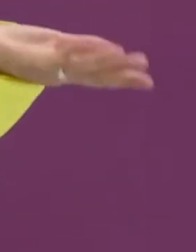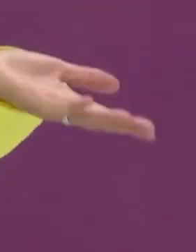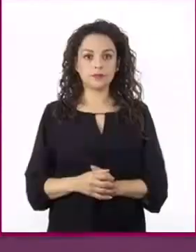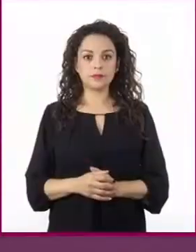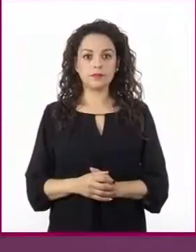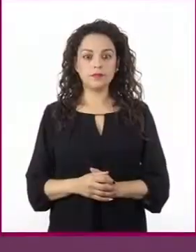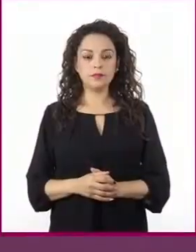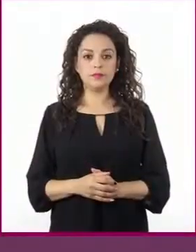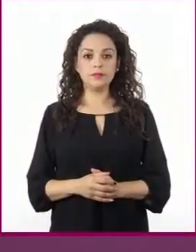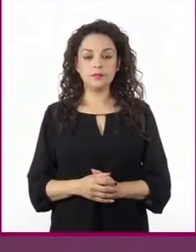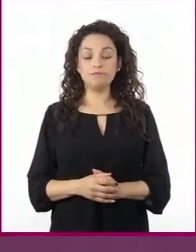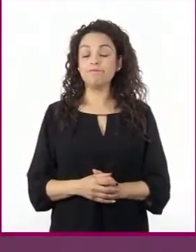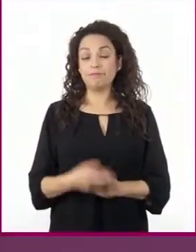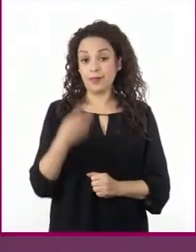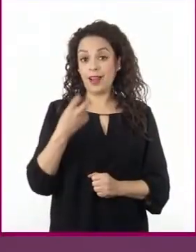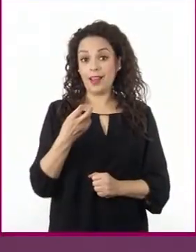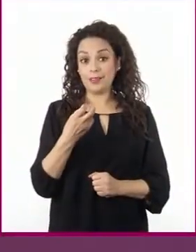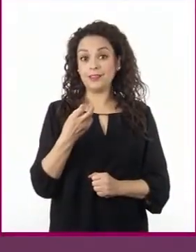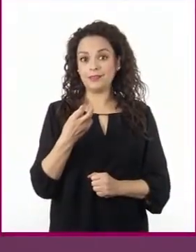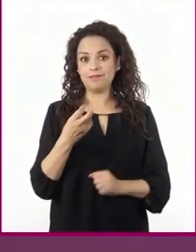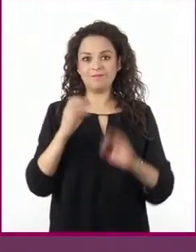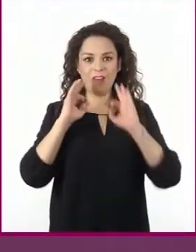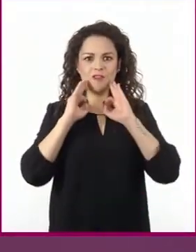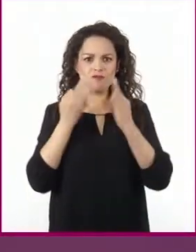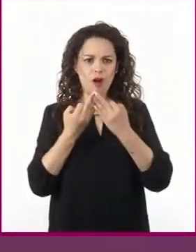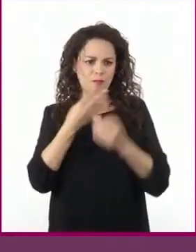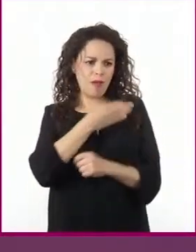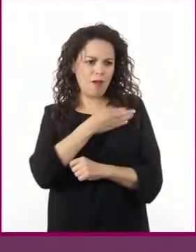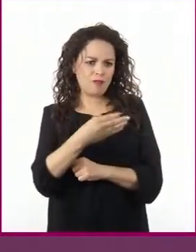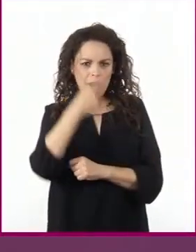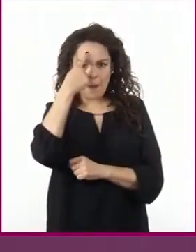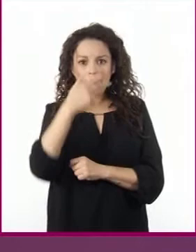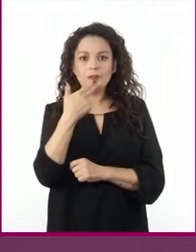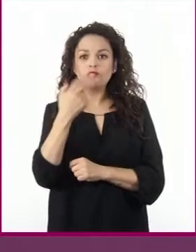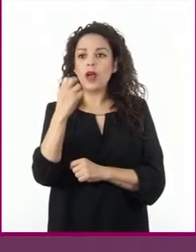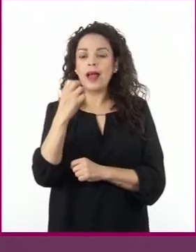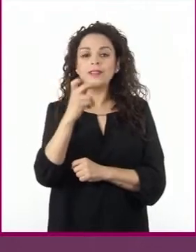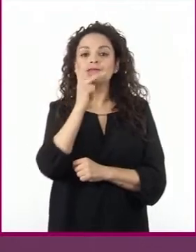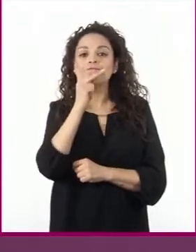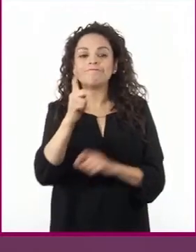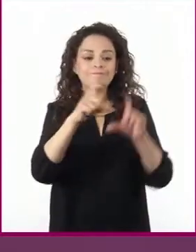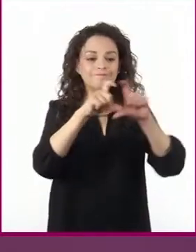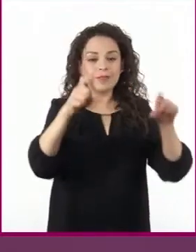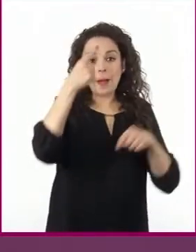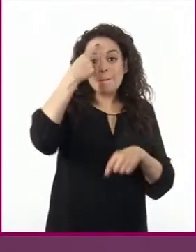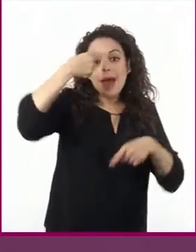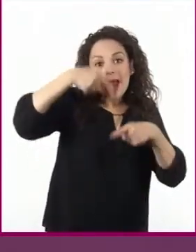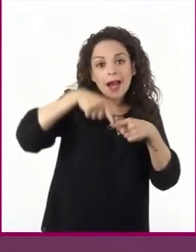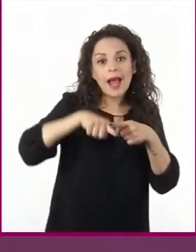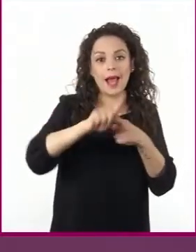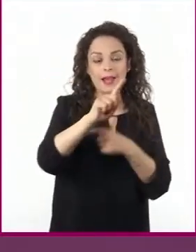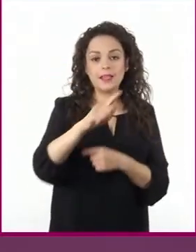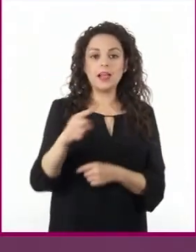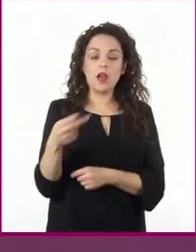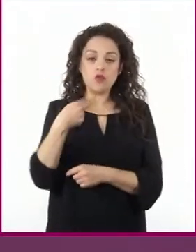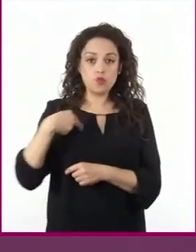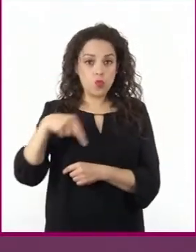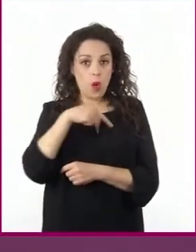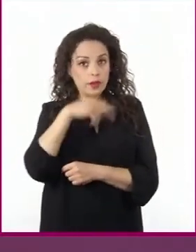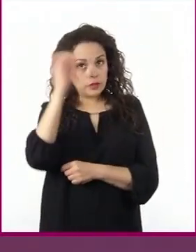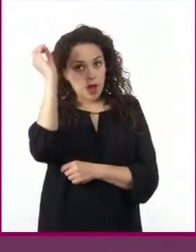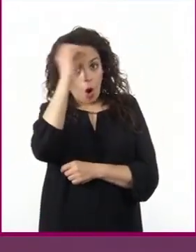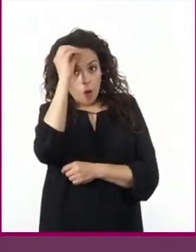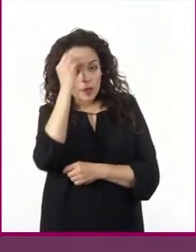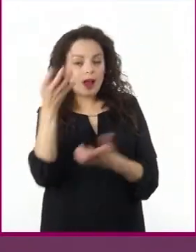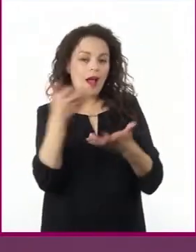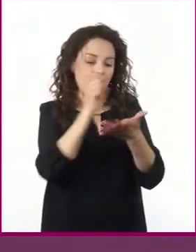Es una buena manera cualquiera de estas frases para iniciar el planteamiento de nuestra opinión.